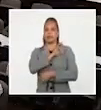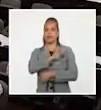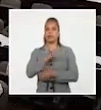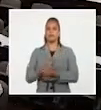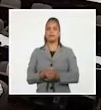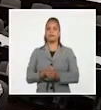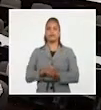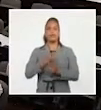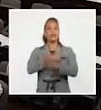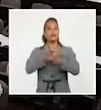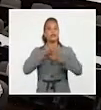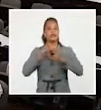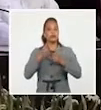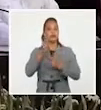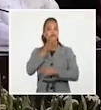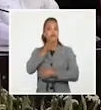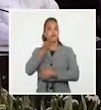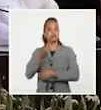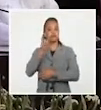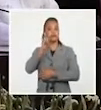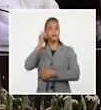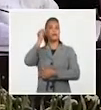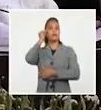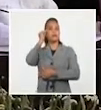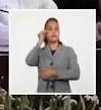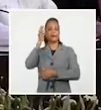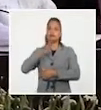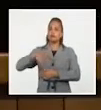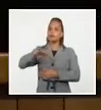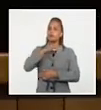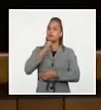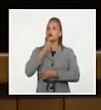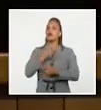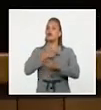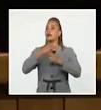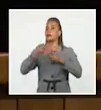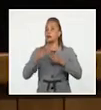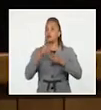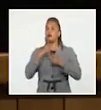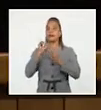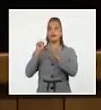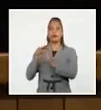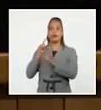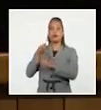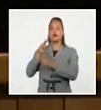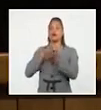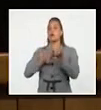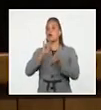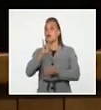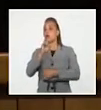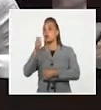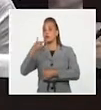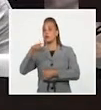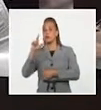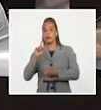idea del socialismo y la defensa de todo lo que tiene que ver